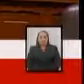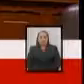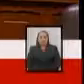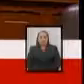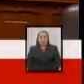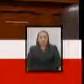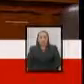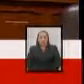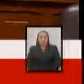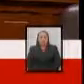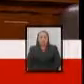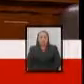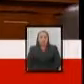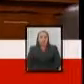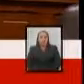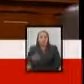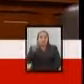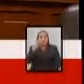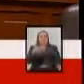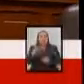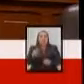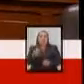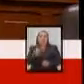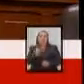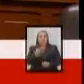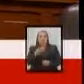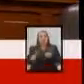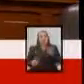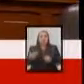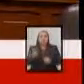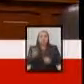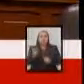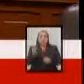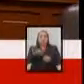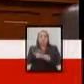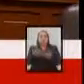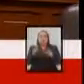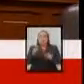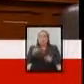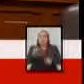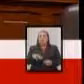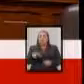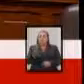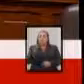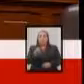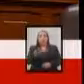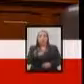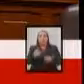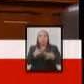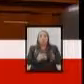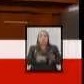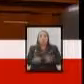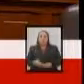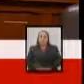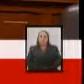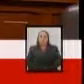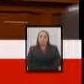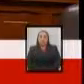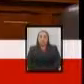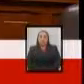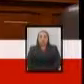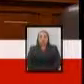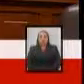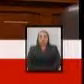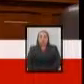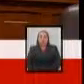de la caja de beneficio del pescador, esto es asistencia de orden social. Presidente, yo planteo en el párrafo